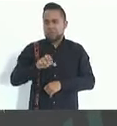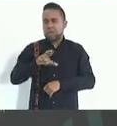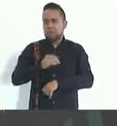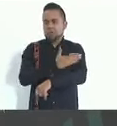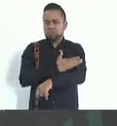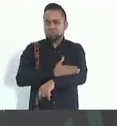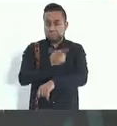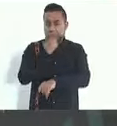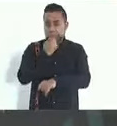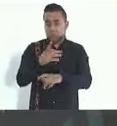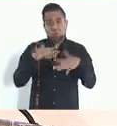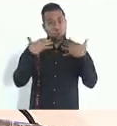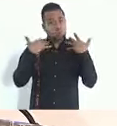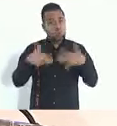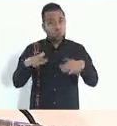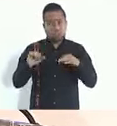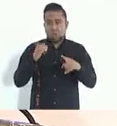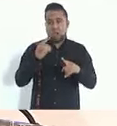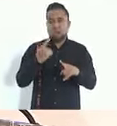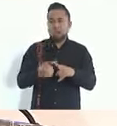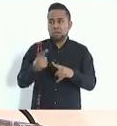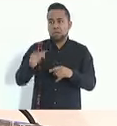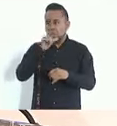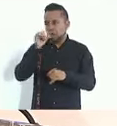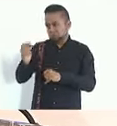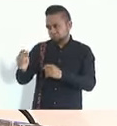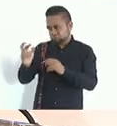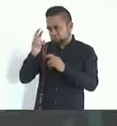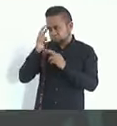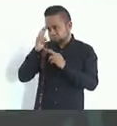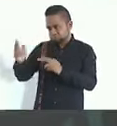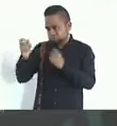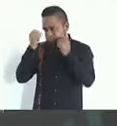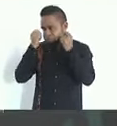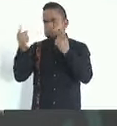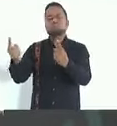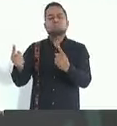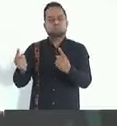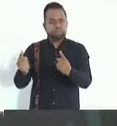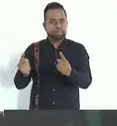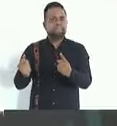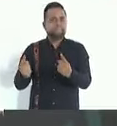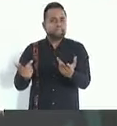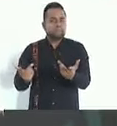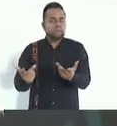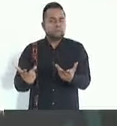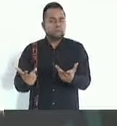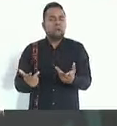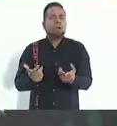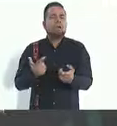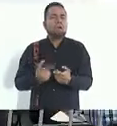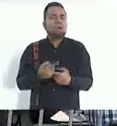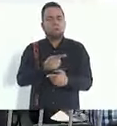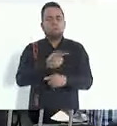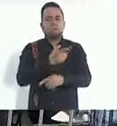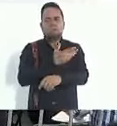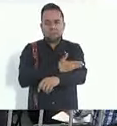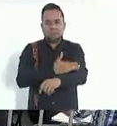admiraba al presidente Juárez, y el presidente